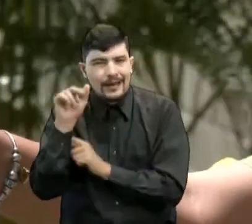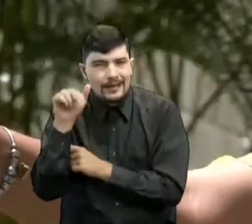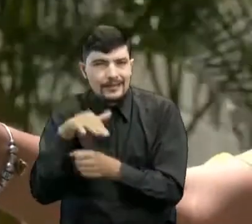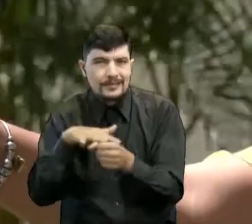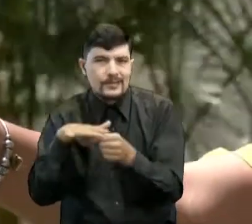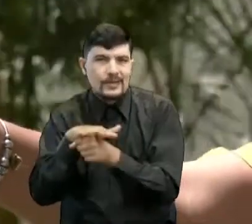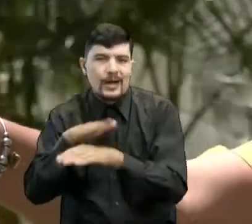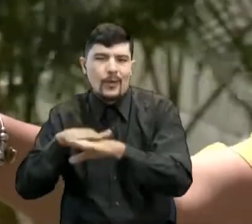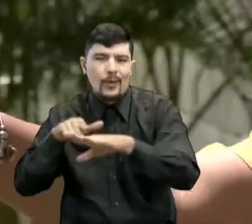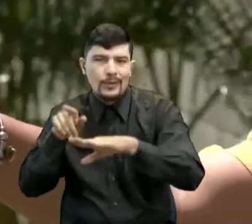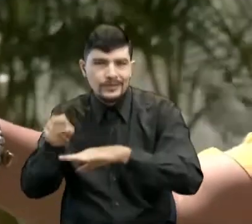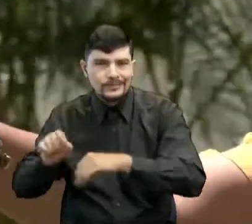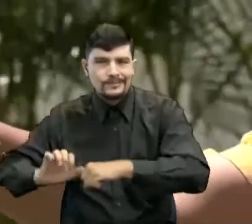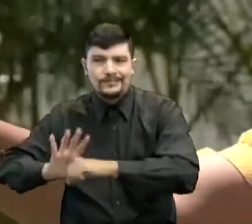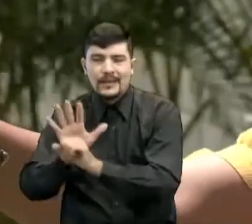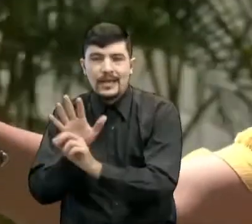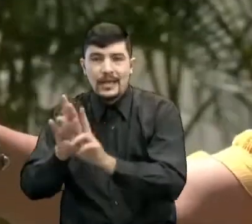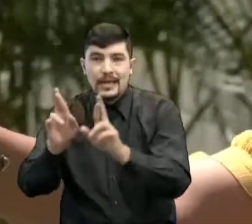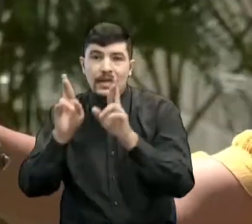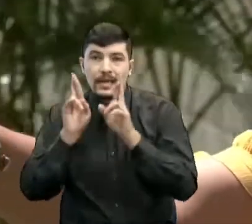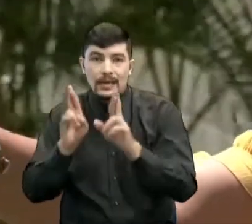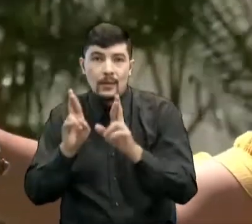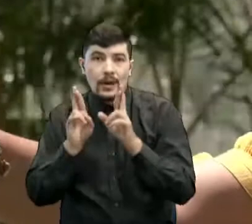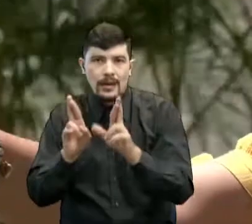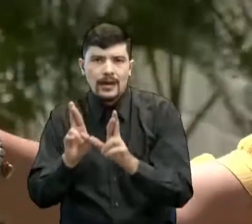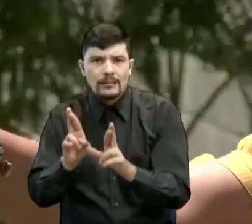verdad brindarle las garantías